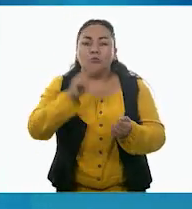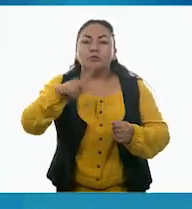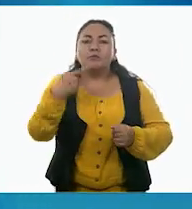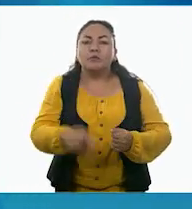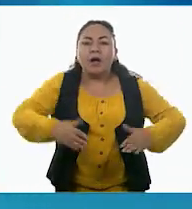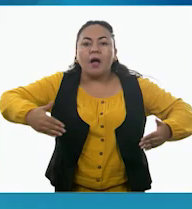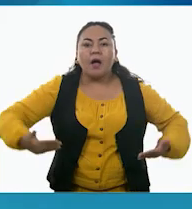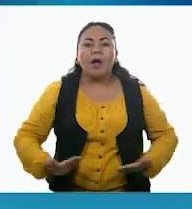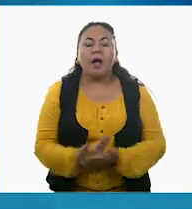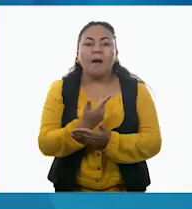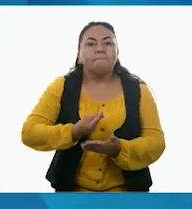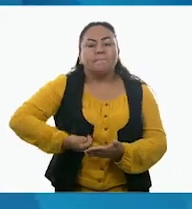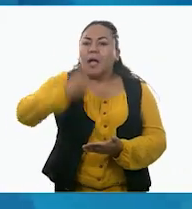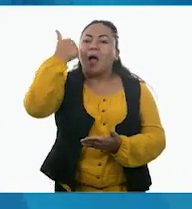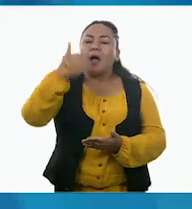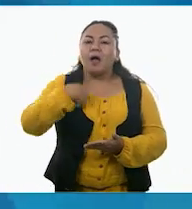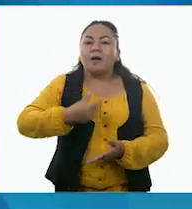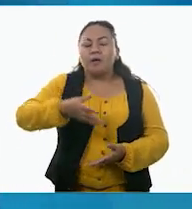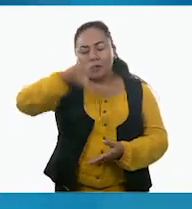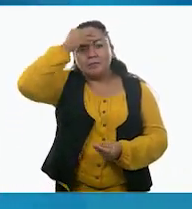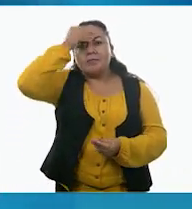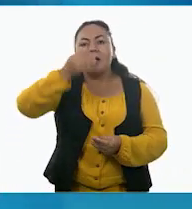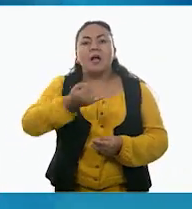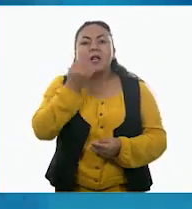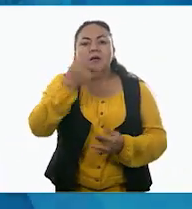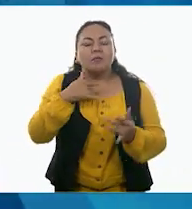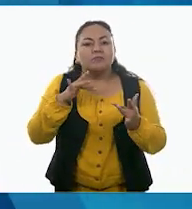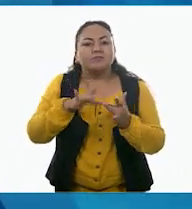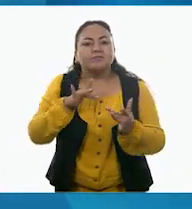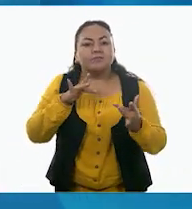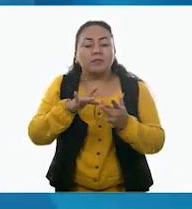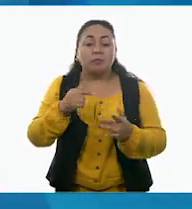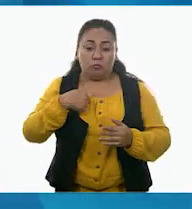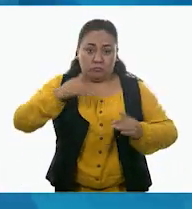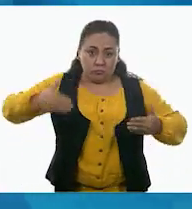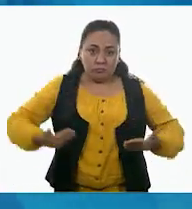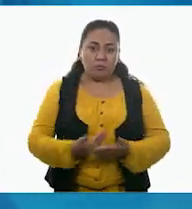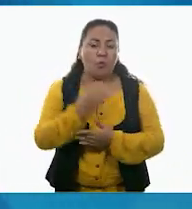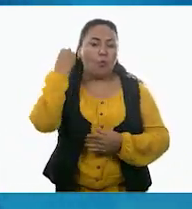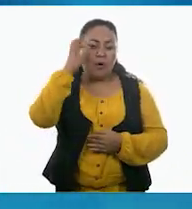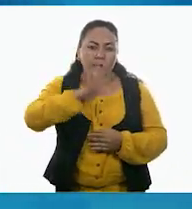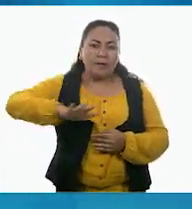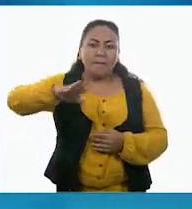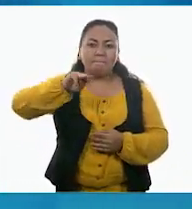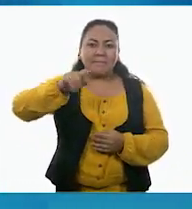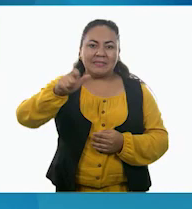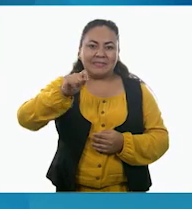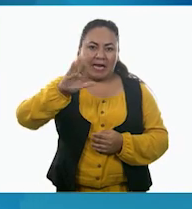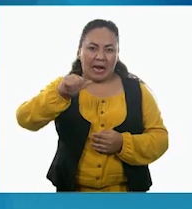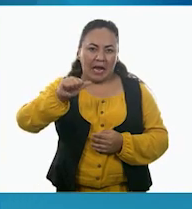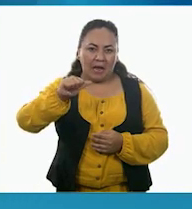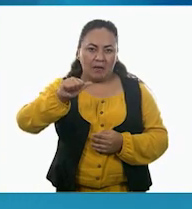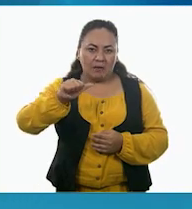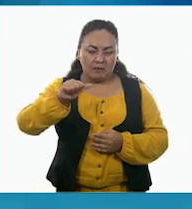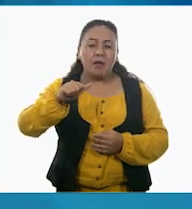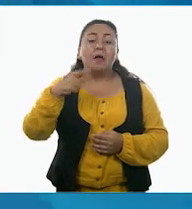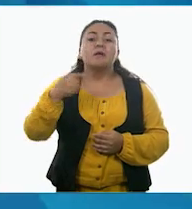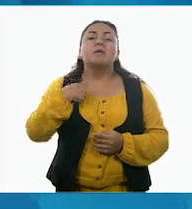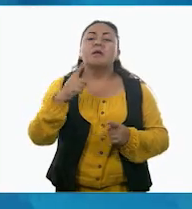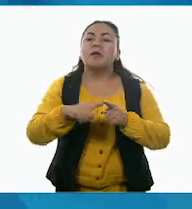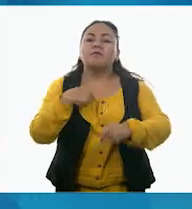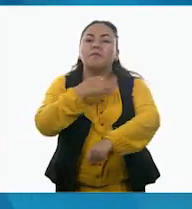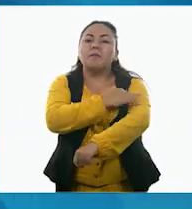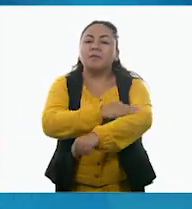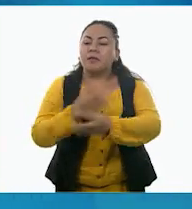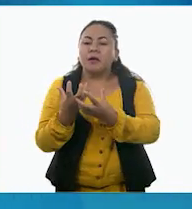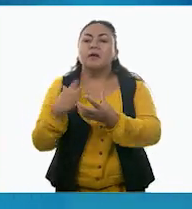es decir, que fue su primer lengua, su primer contacto con el mundo. Yo nací en la Mixteca oaxaqueña, sin embargo, vengo de una familia